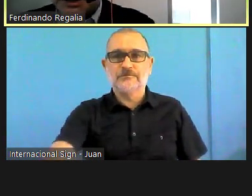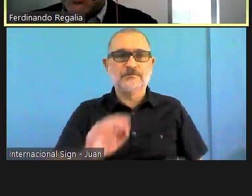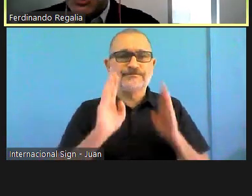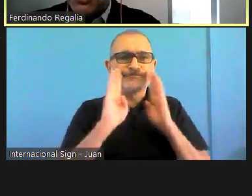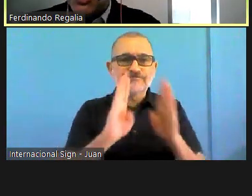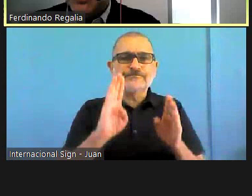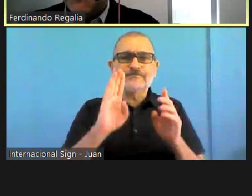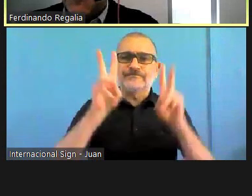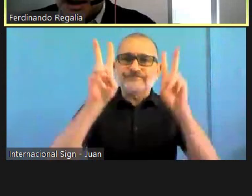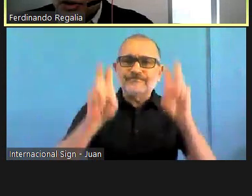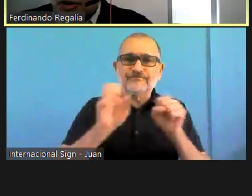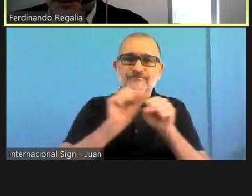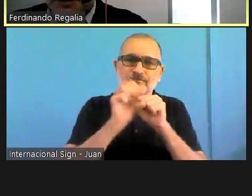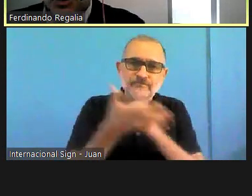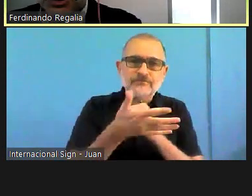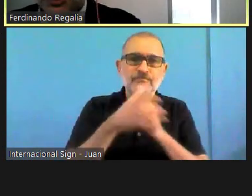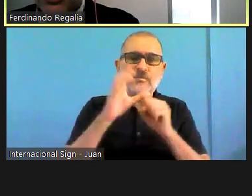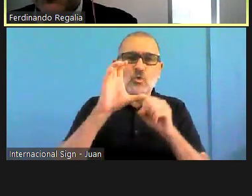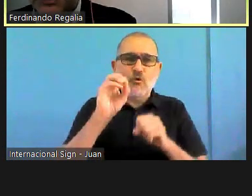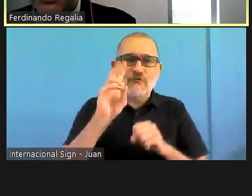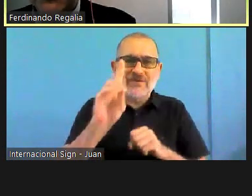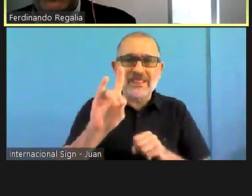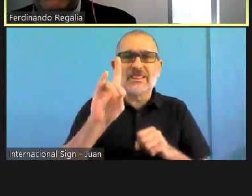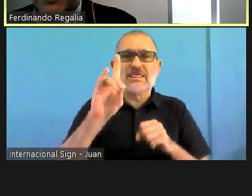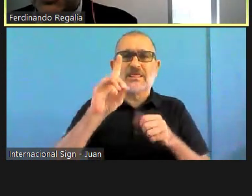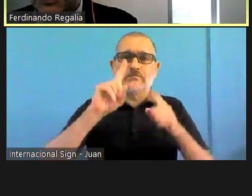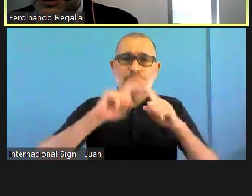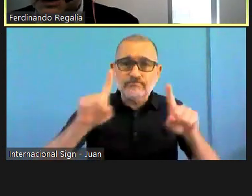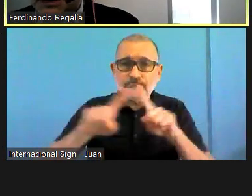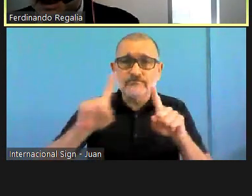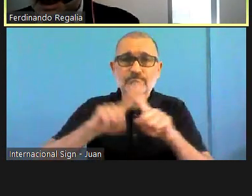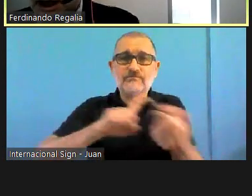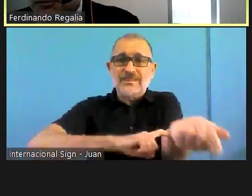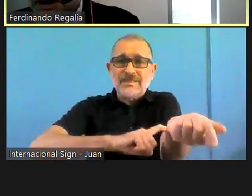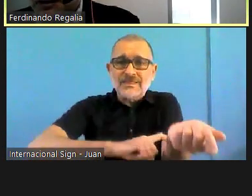enfermedad cardiovascular. La pandemia nos ha demostrado el valor de las